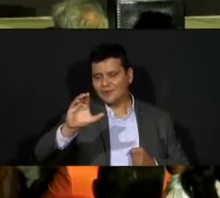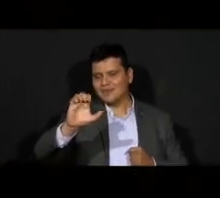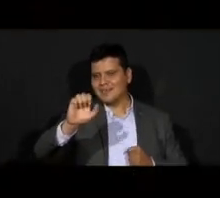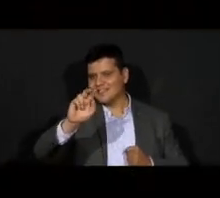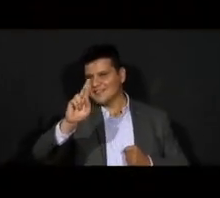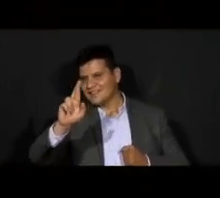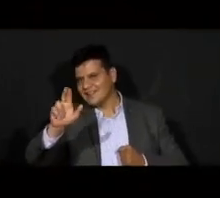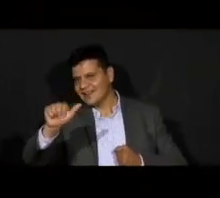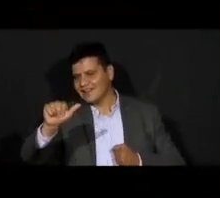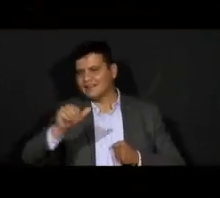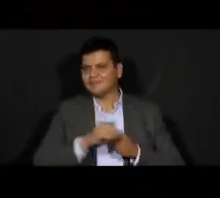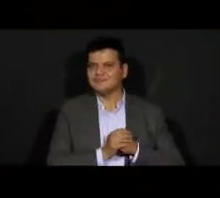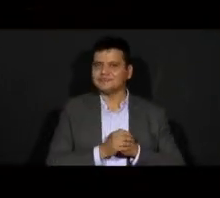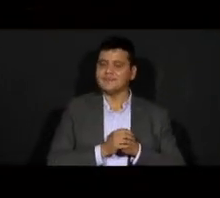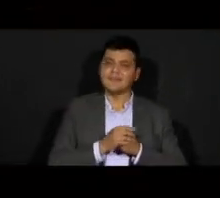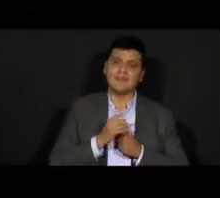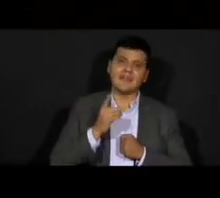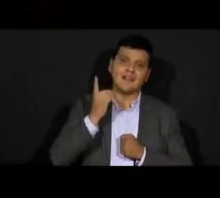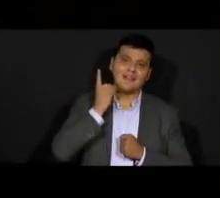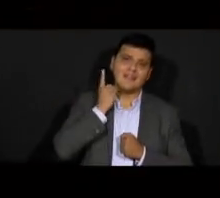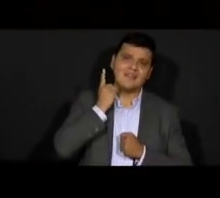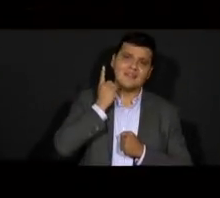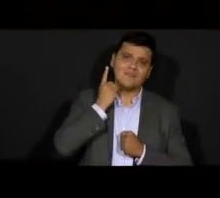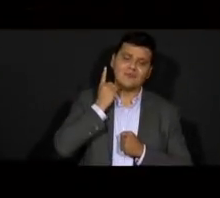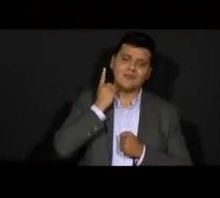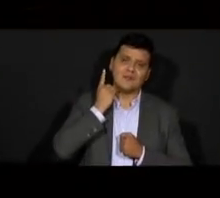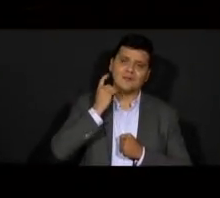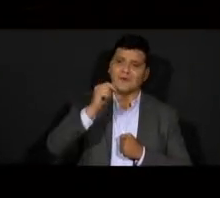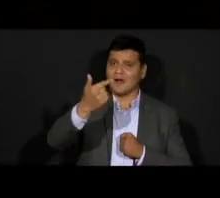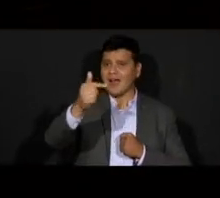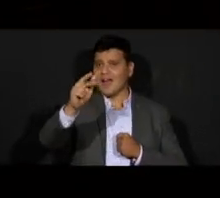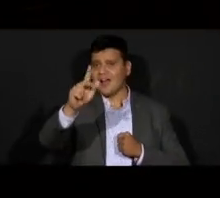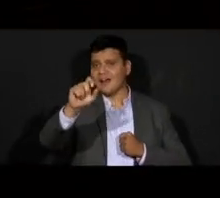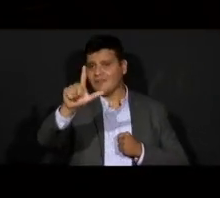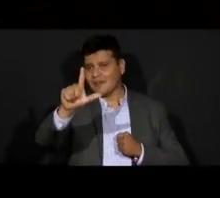Diputado Gabriel Ángel García Cantú.